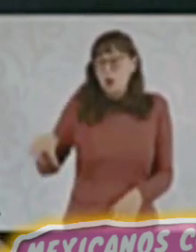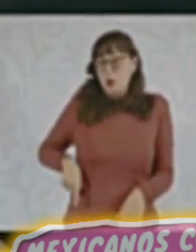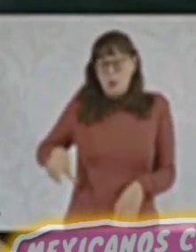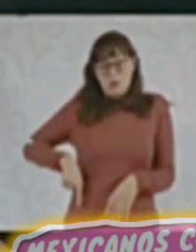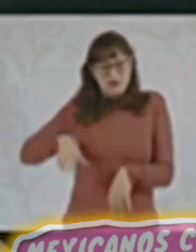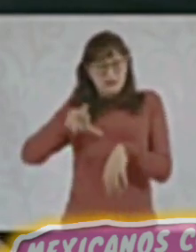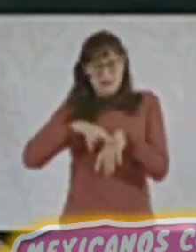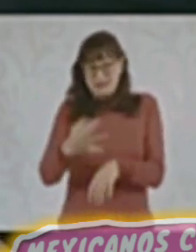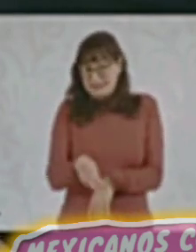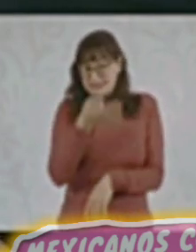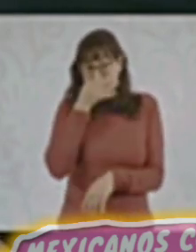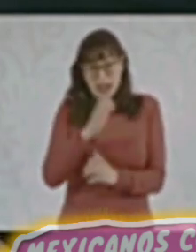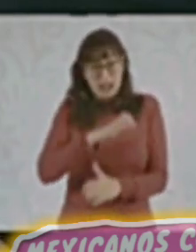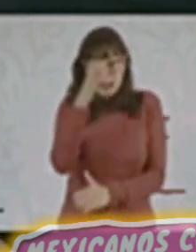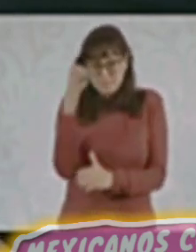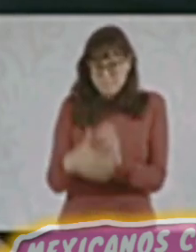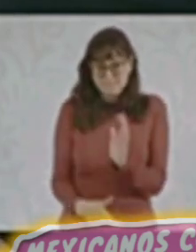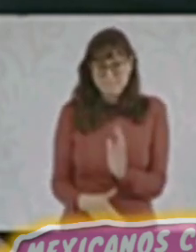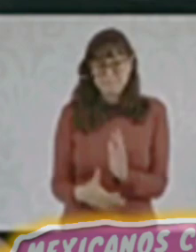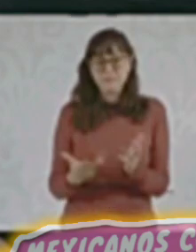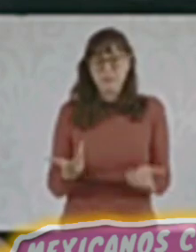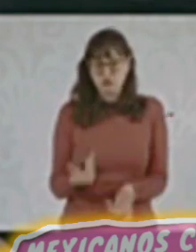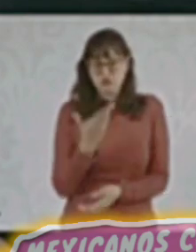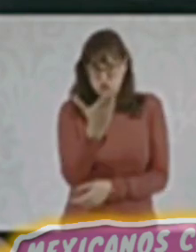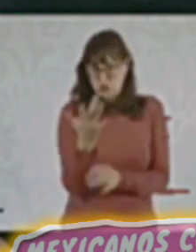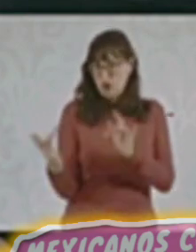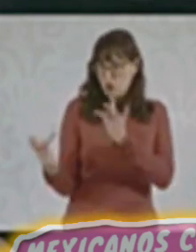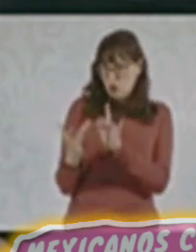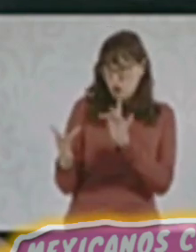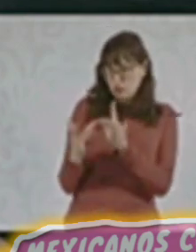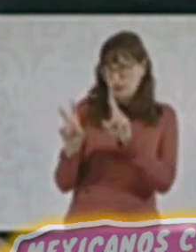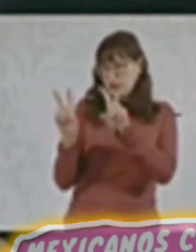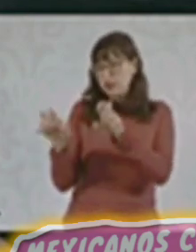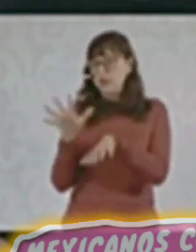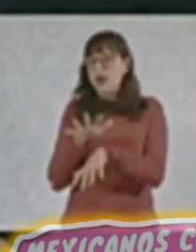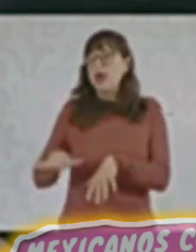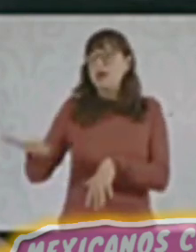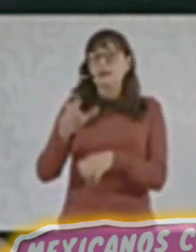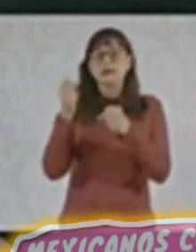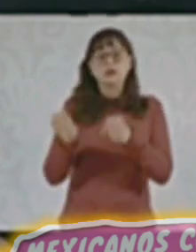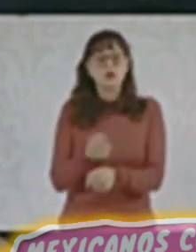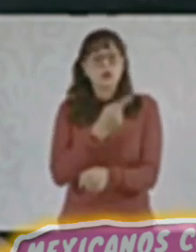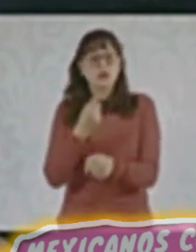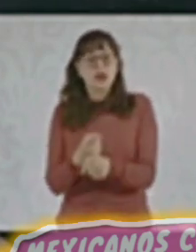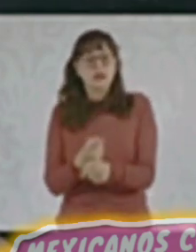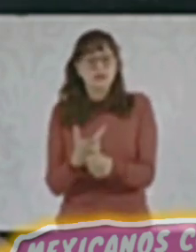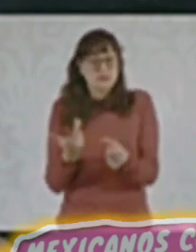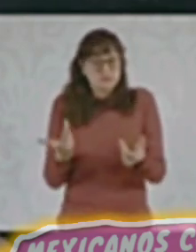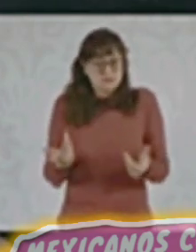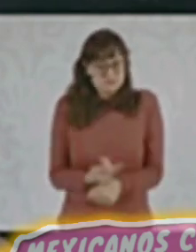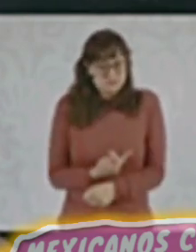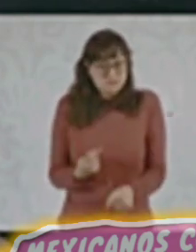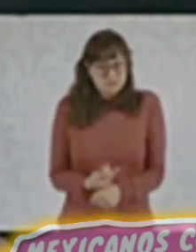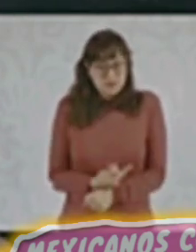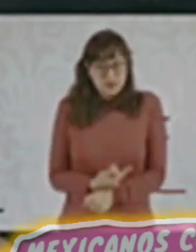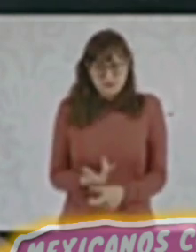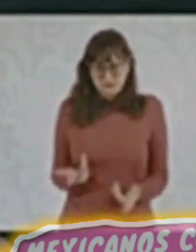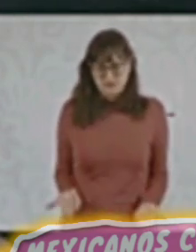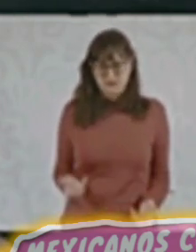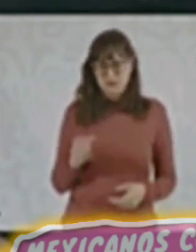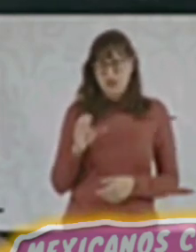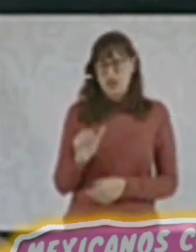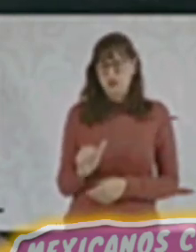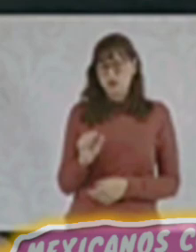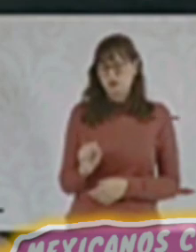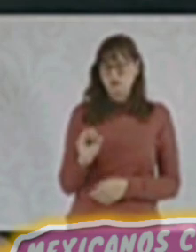comentado que ha estado en contacto con él recientemente por temas de seguridad. ¿Se ha tocado el tema de estas observaciones